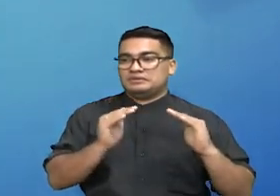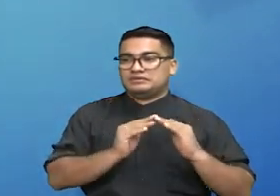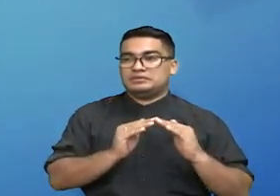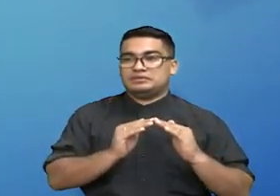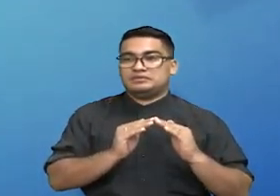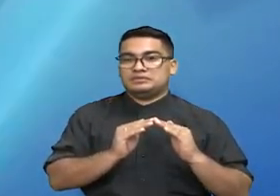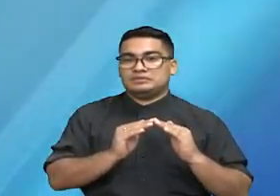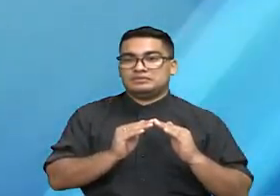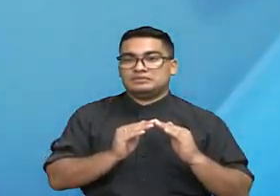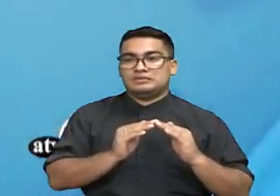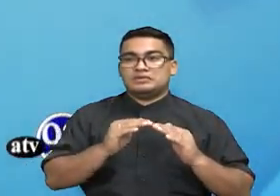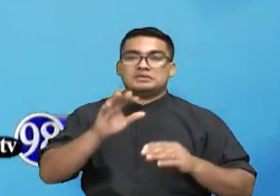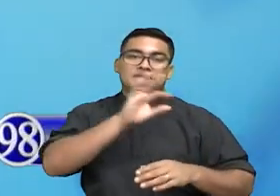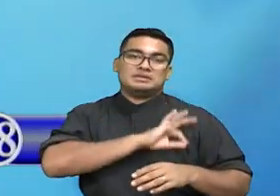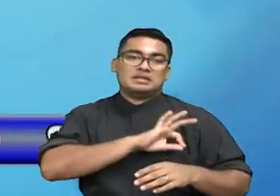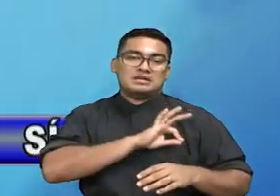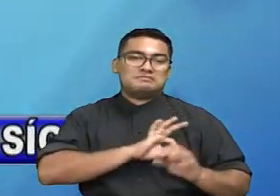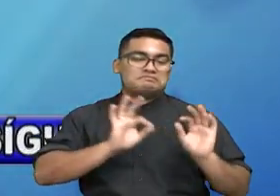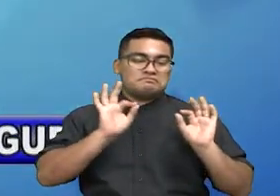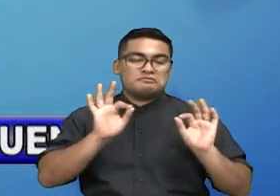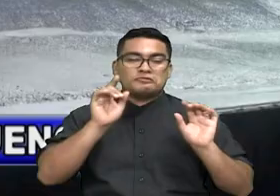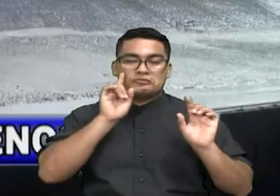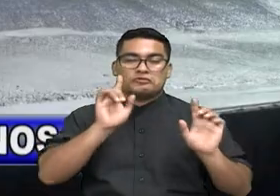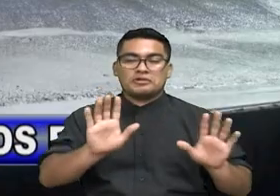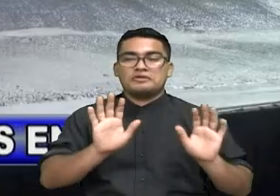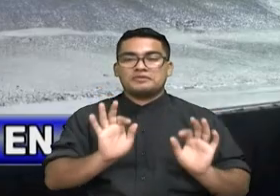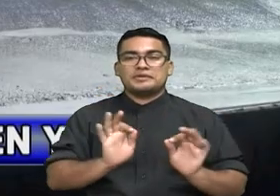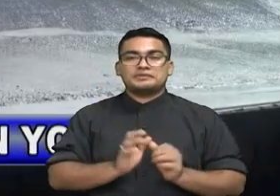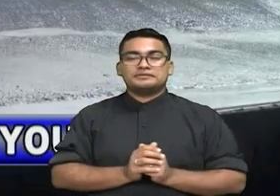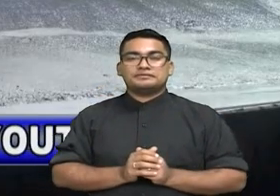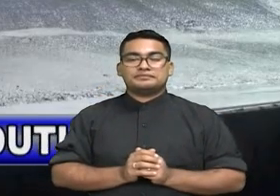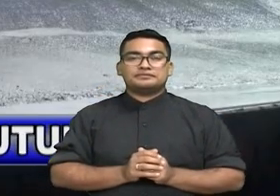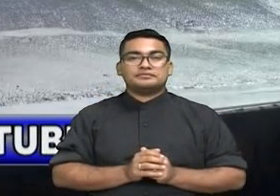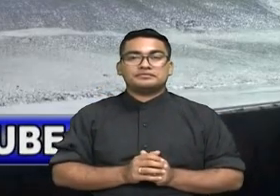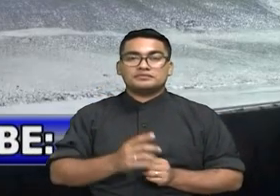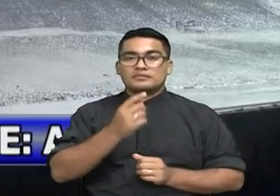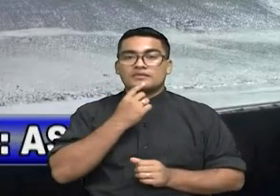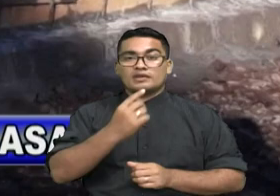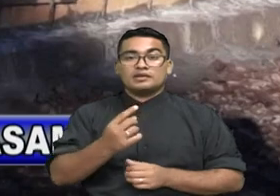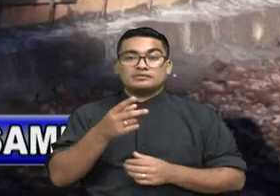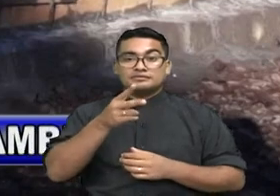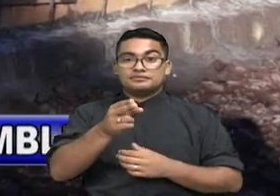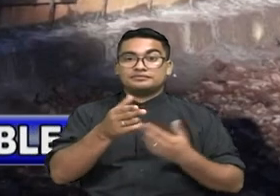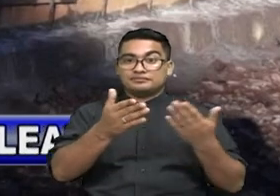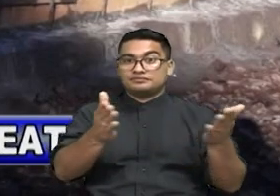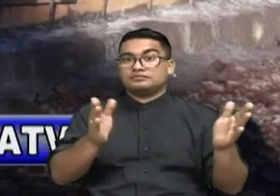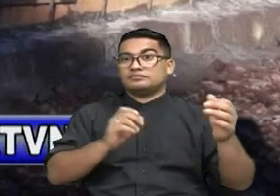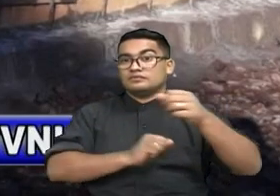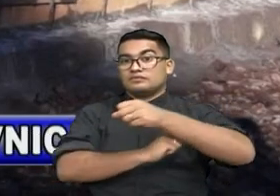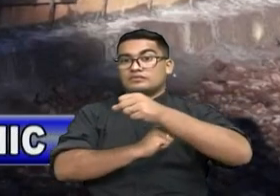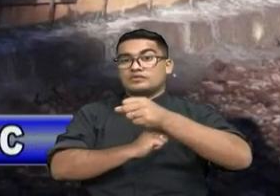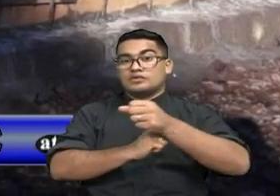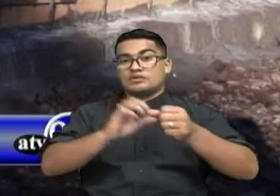con su pago con total seguridad. Informó sobre la inauguración del puente Ojo de Agua en Terrabona.